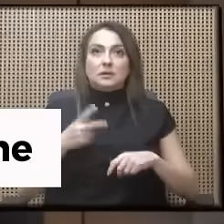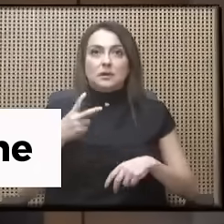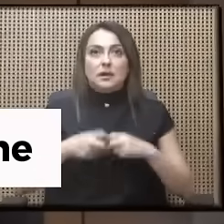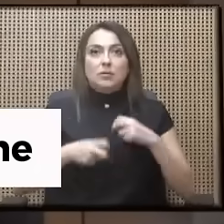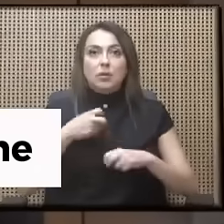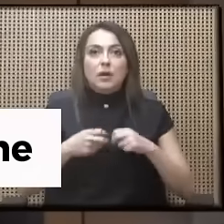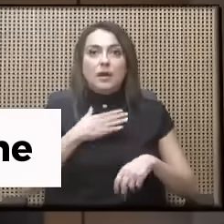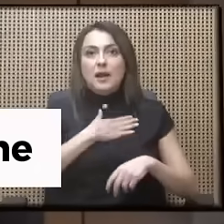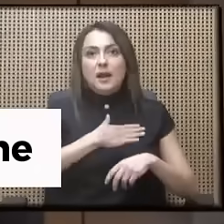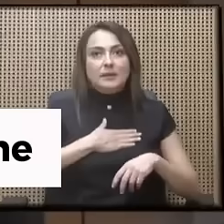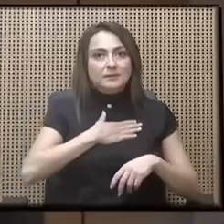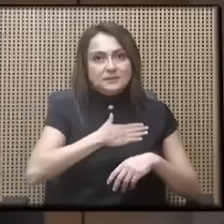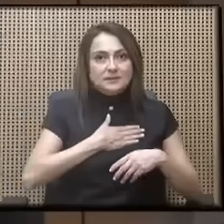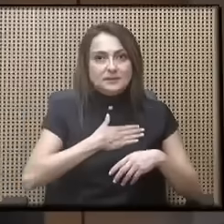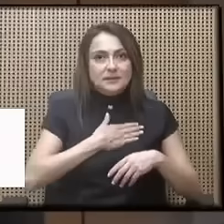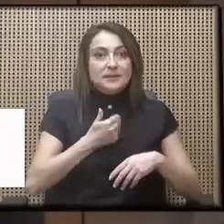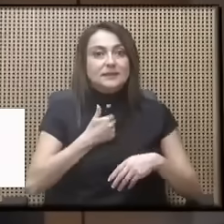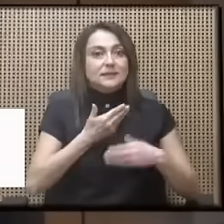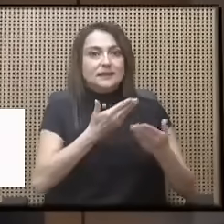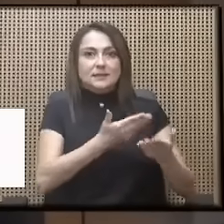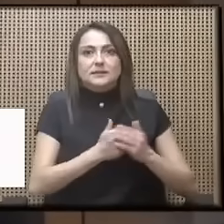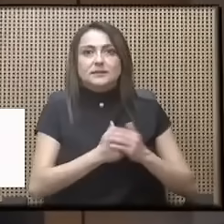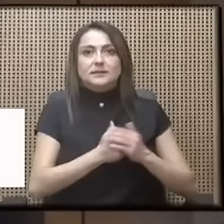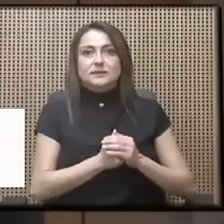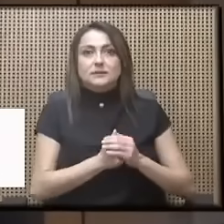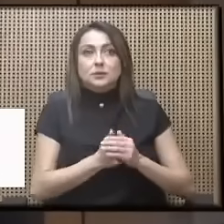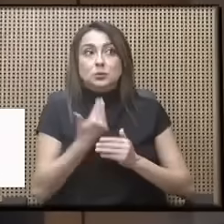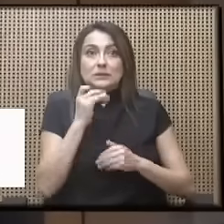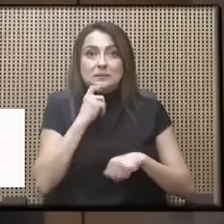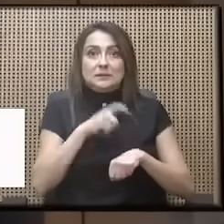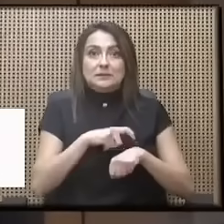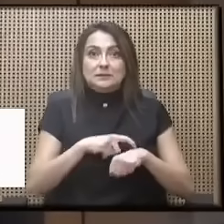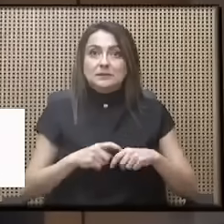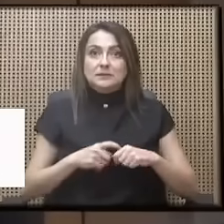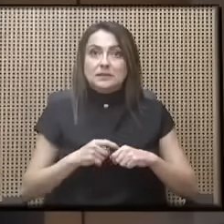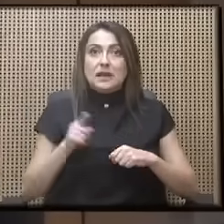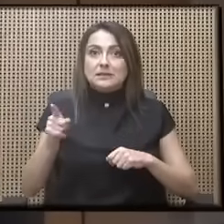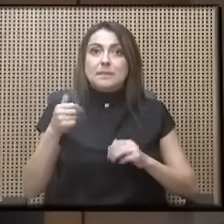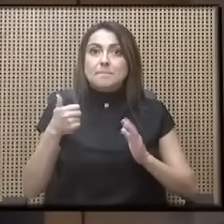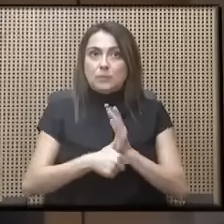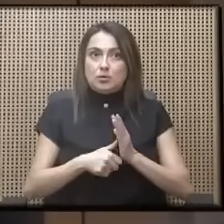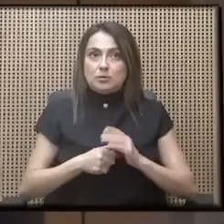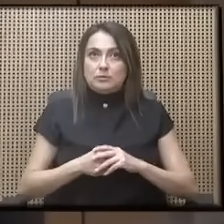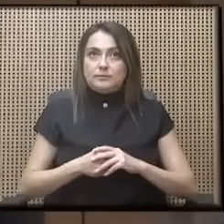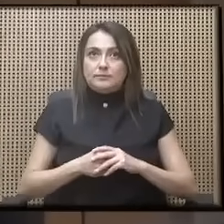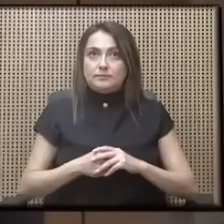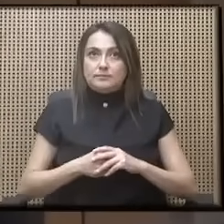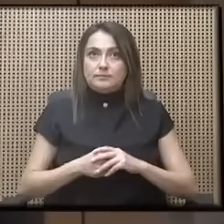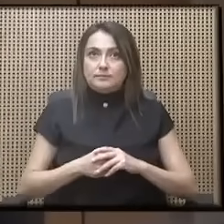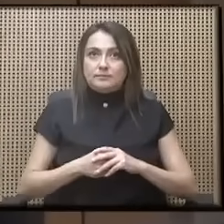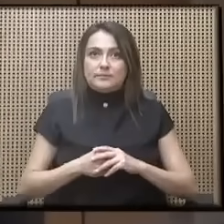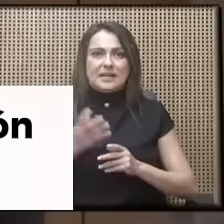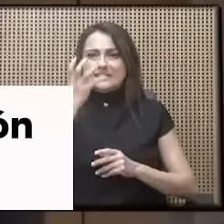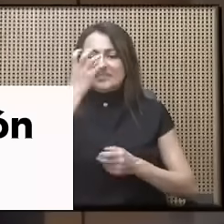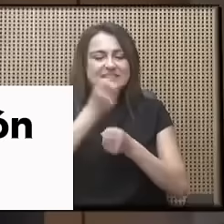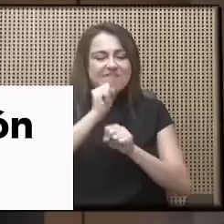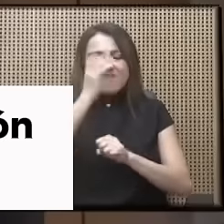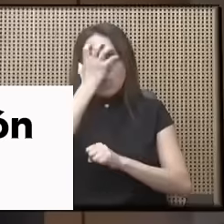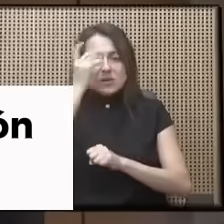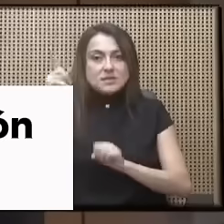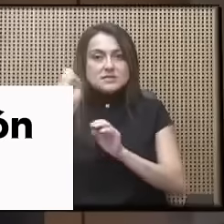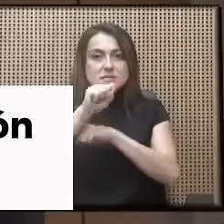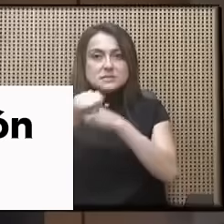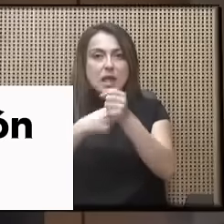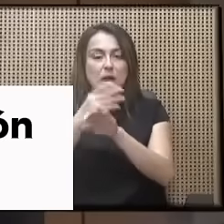problema lamentablemente lo tiene, no sé si me va a dar tiempo, ese voto descarado de la Sala Constitucional